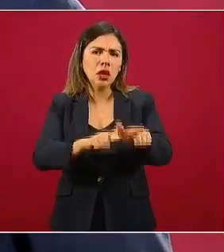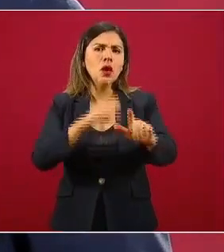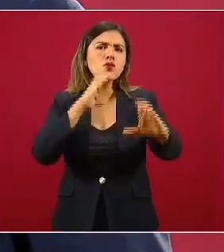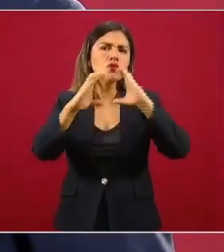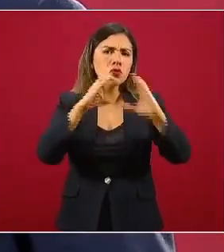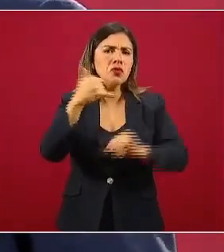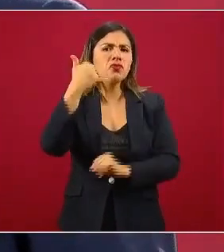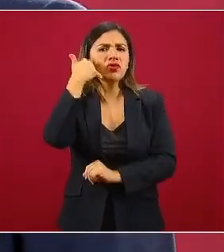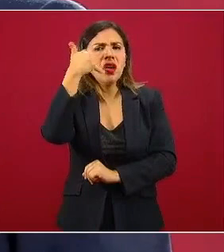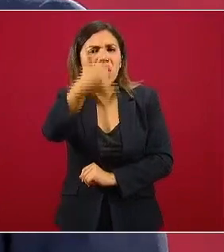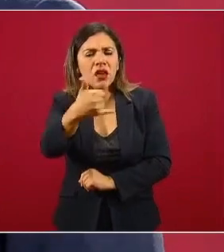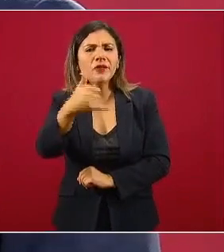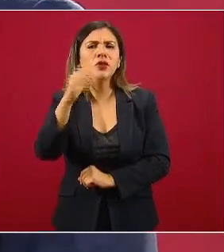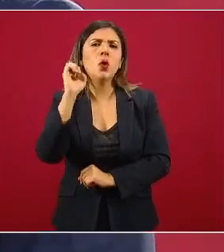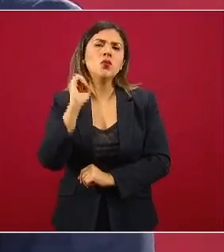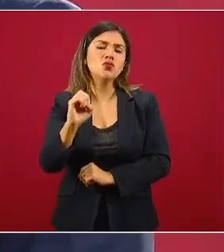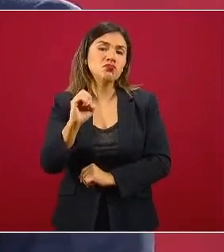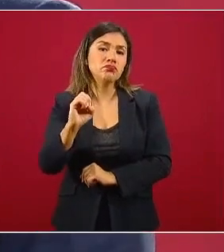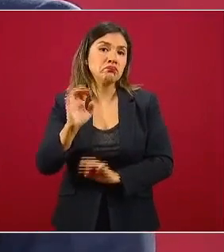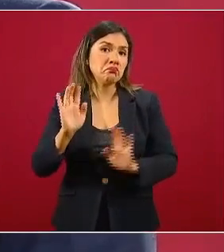por teléfono,